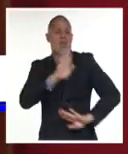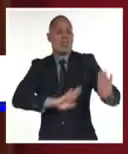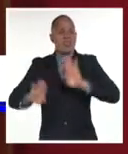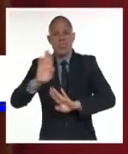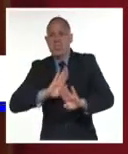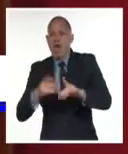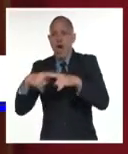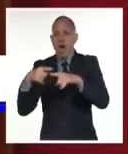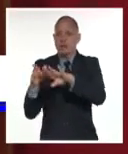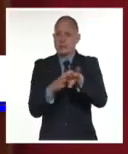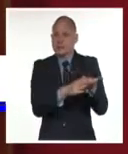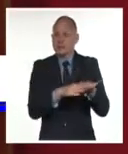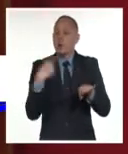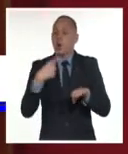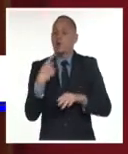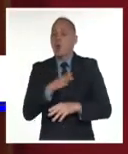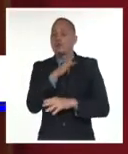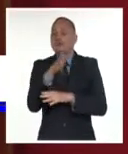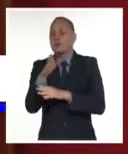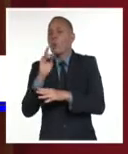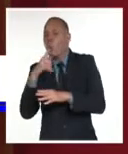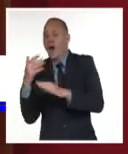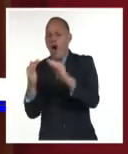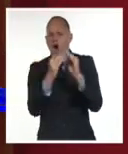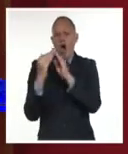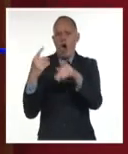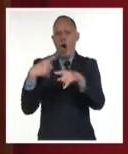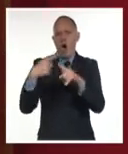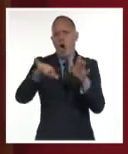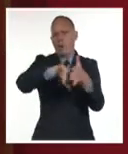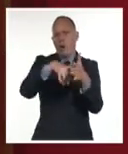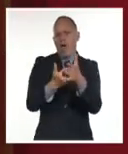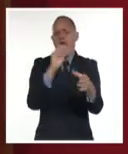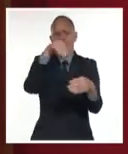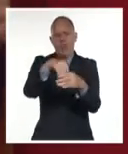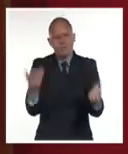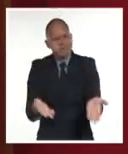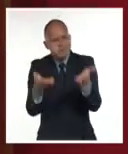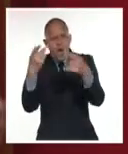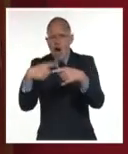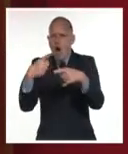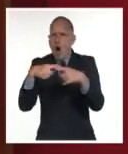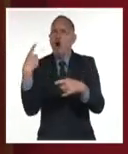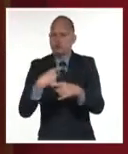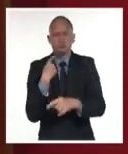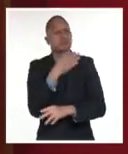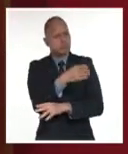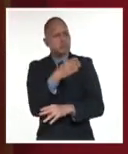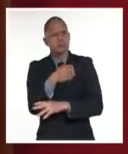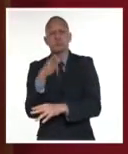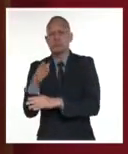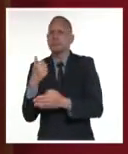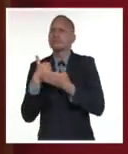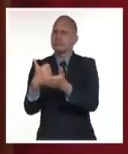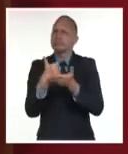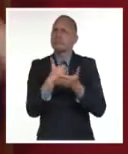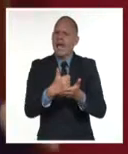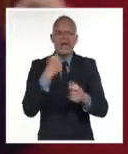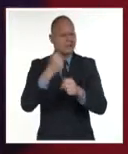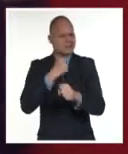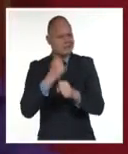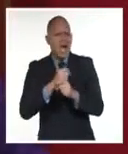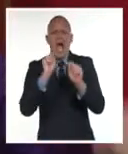en los procesos comunitarios, participamos en proyectos comunitarios de desarrollo, hemos participado en tareas productivas, en trabajos productivos